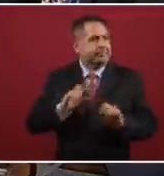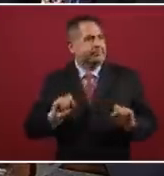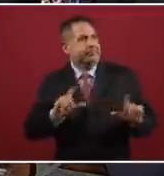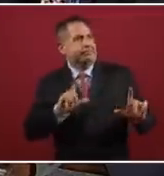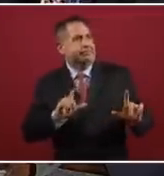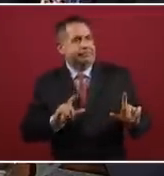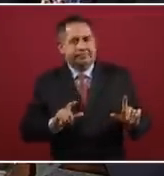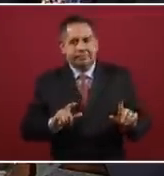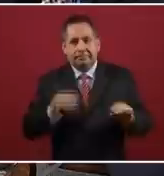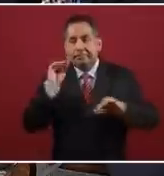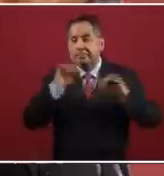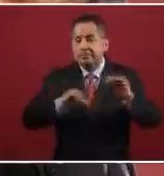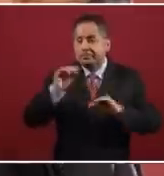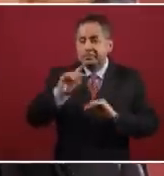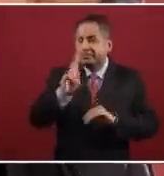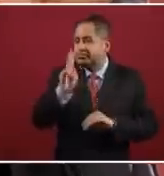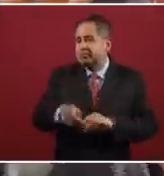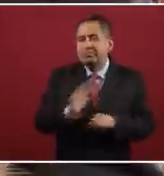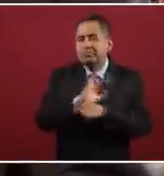una escenografía,